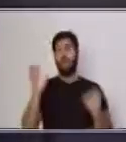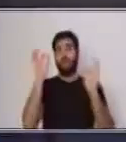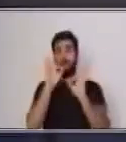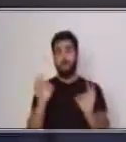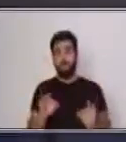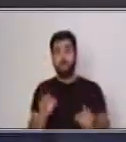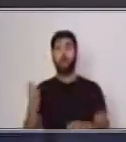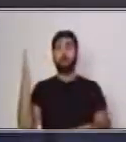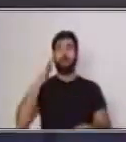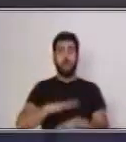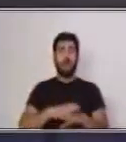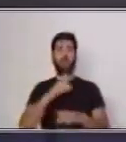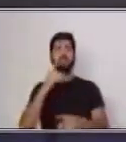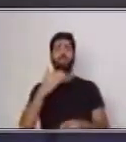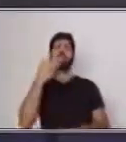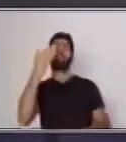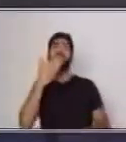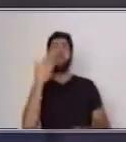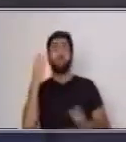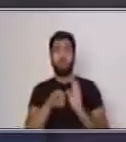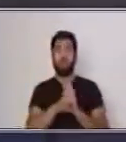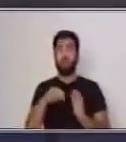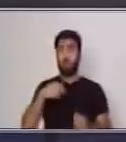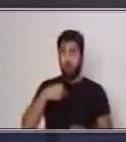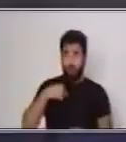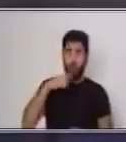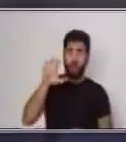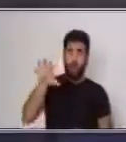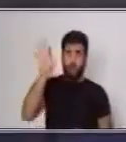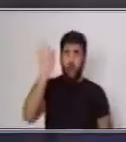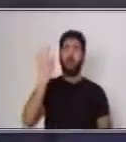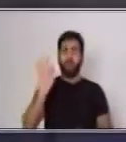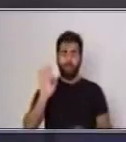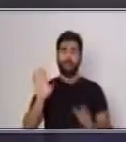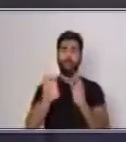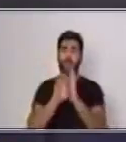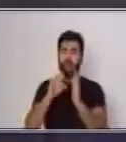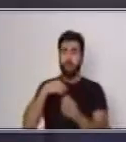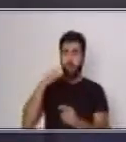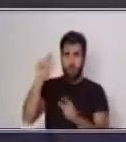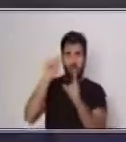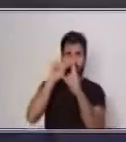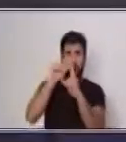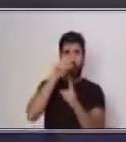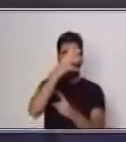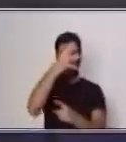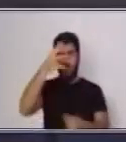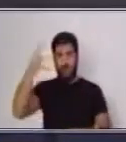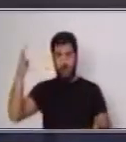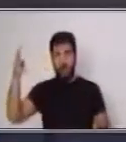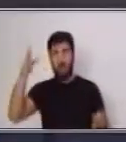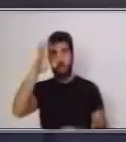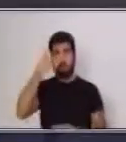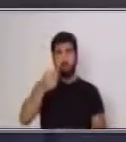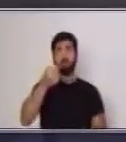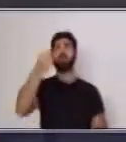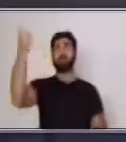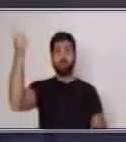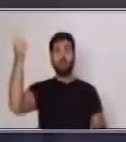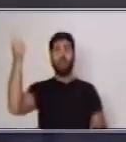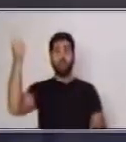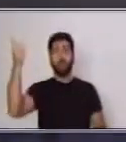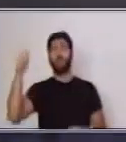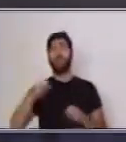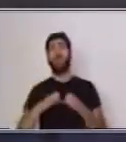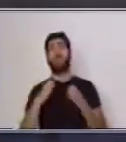es que si yo quito mi idea principal, mi texto debe seguir teniendo sentido. Es